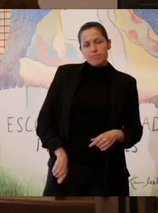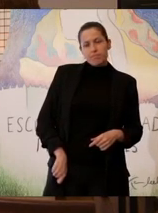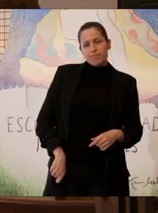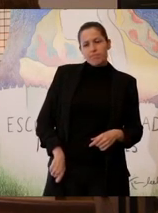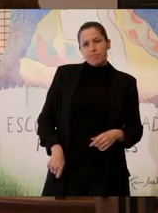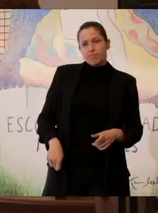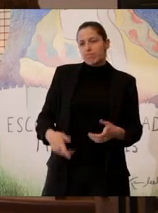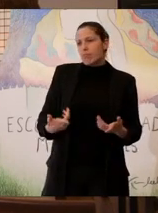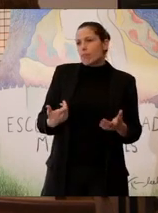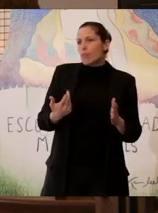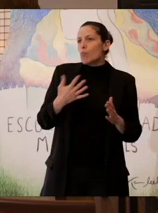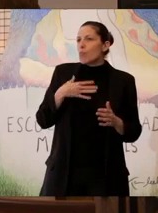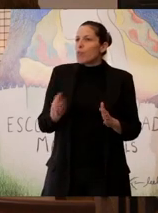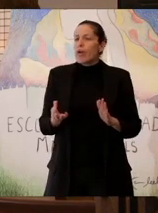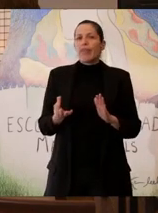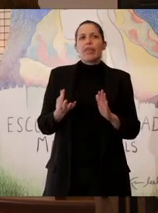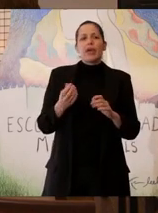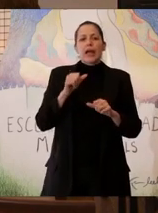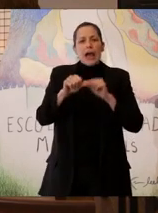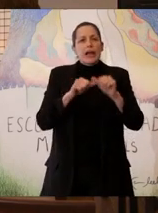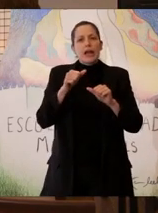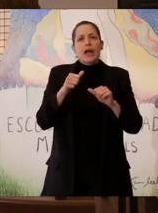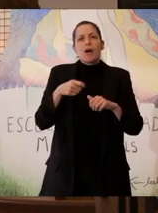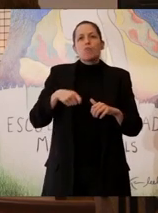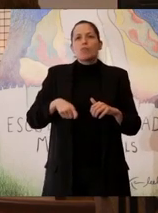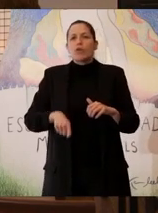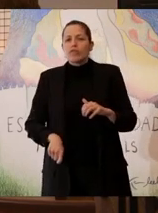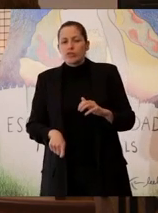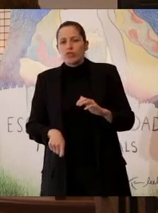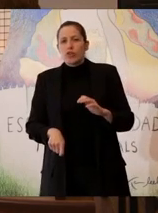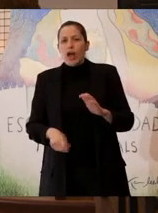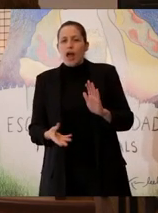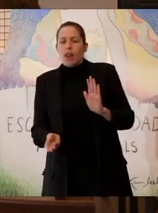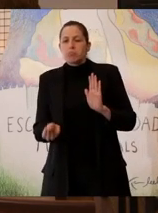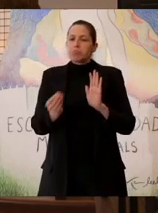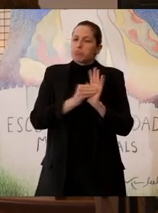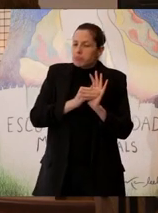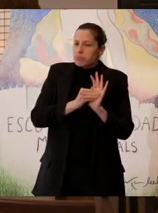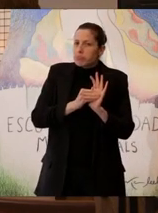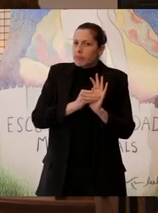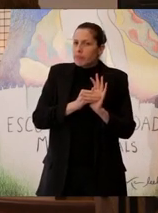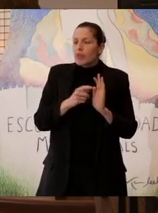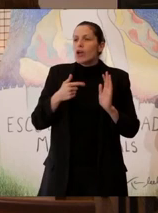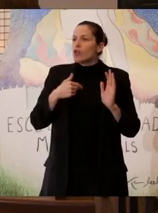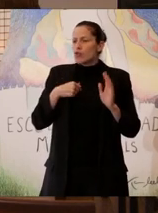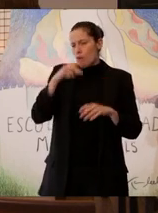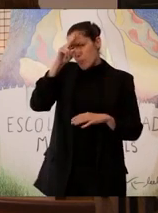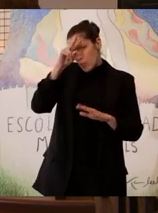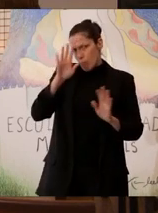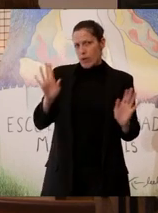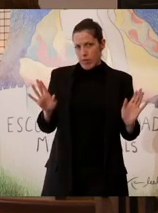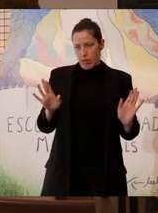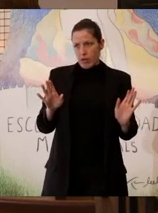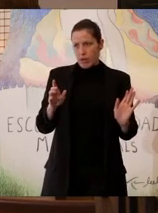como puntuación, a la hora de ascender en su carrera profesional. Me preocupa, no lo planteo porque tenga una